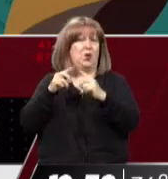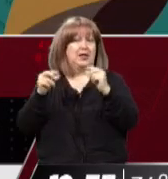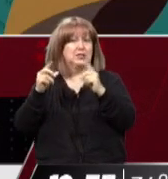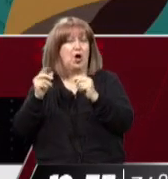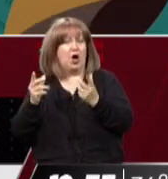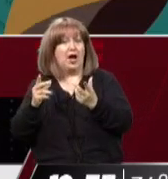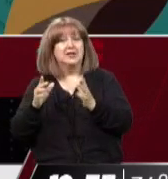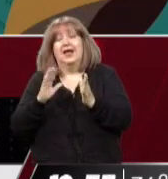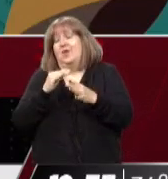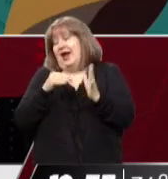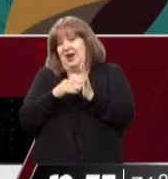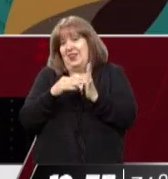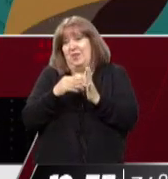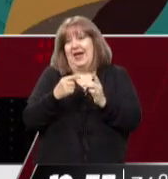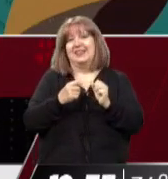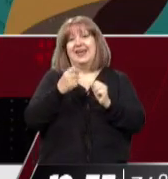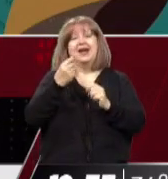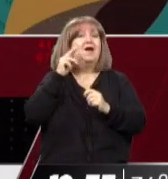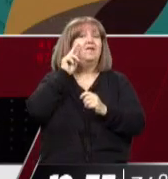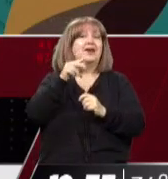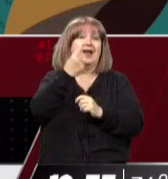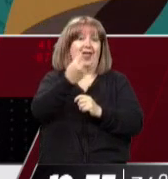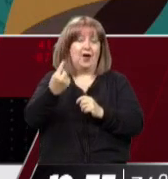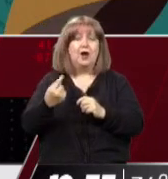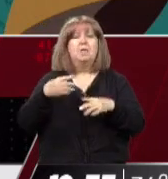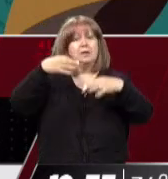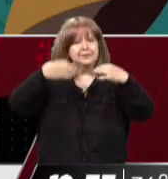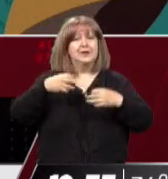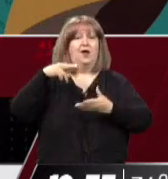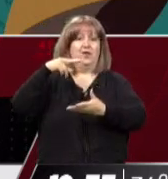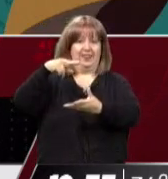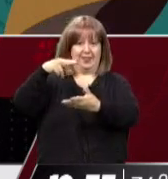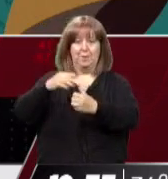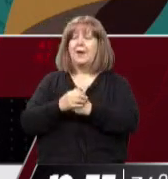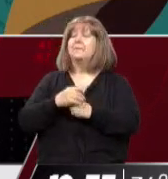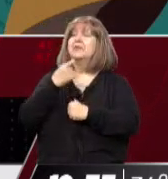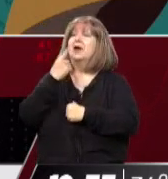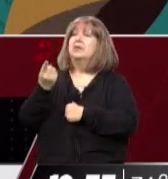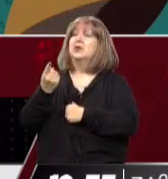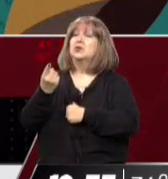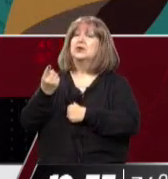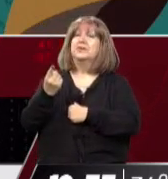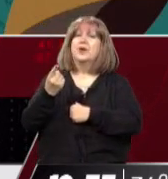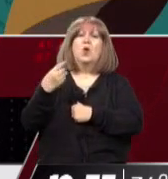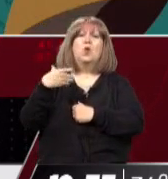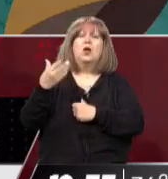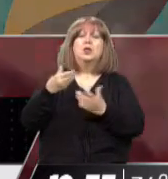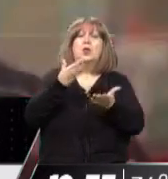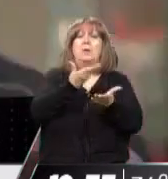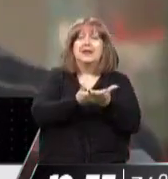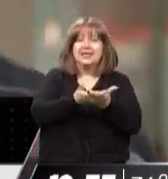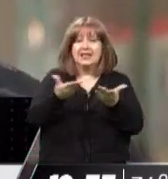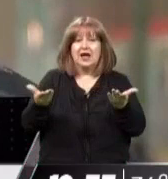Obviamente tiene que ver con Vendimia. Sí, todo Vendimia. ¿Cuántos se presentaron? Permiso. ¿Cuántos se presentaron al concurso?